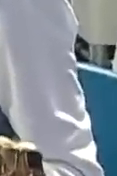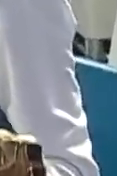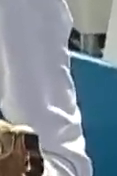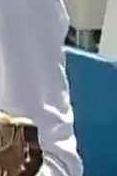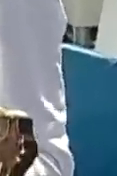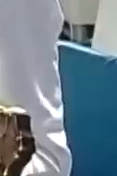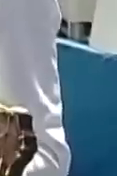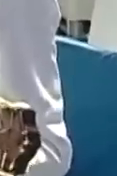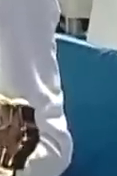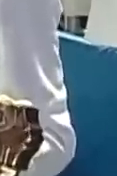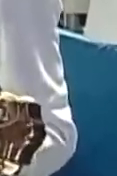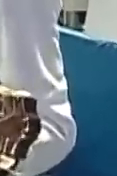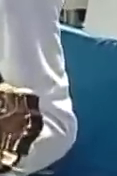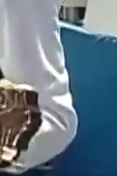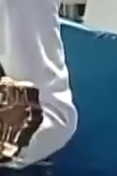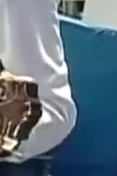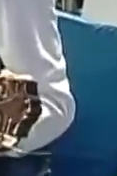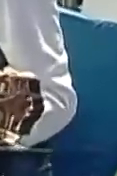blanquísima